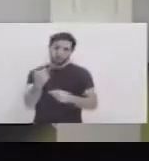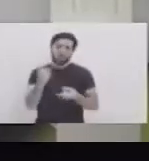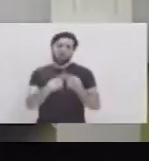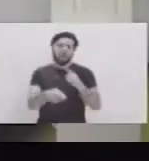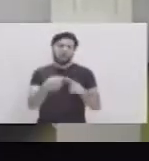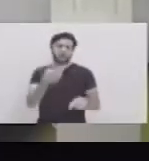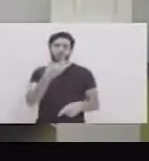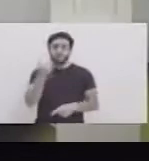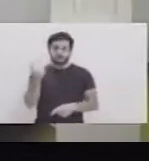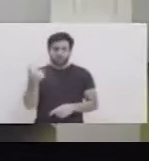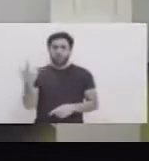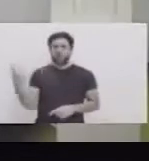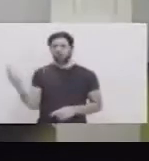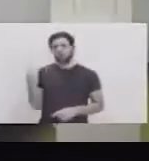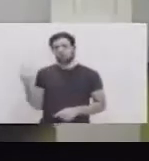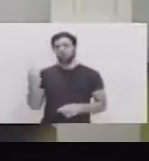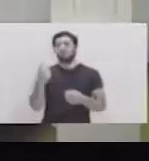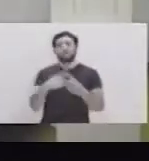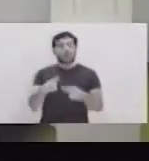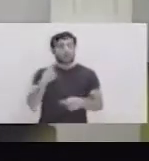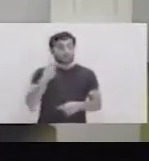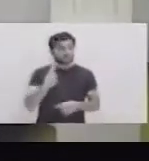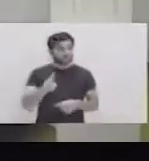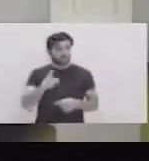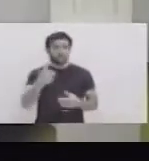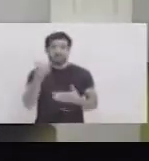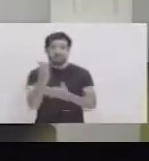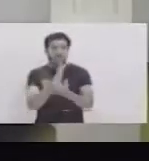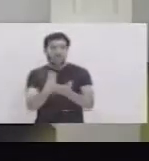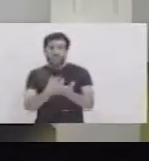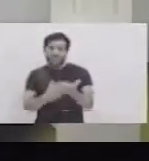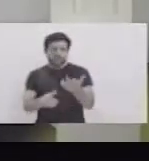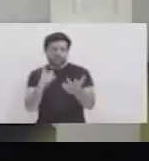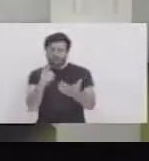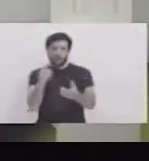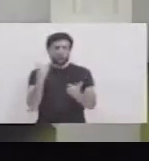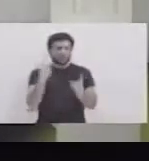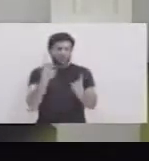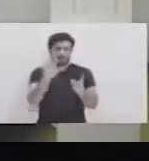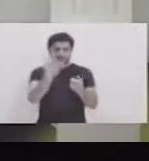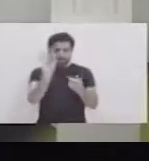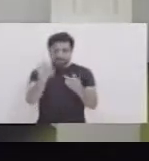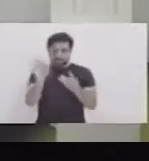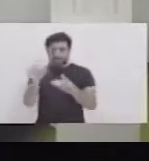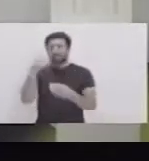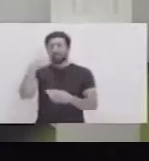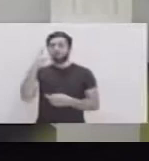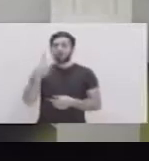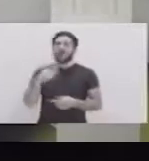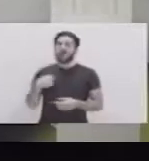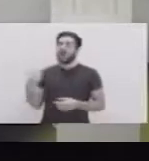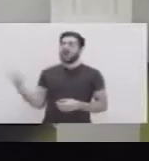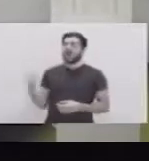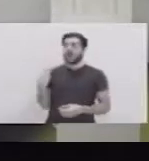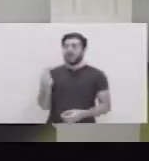es que seamos totalmente diferentes y por lo mismo sea que... Pero siempre hay una que otra situación que nos hace